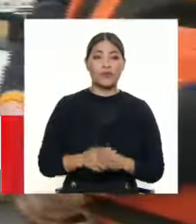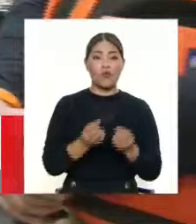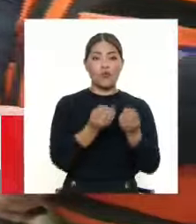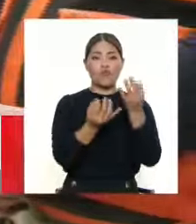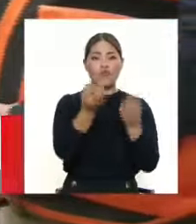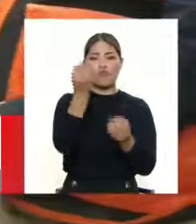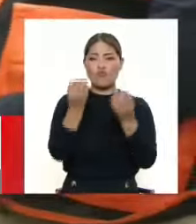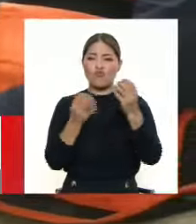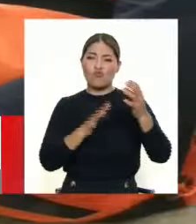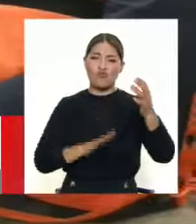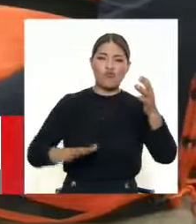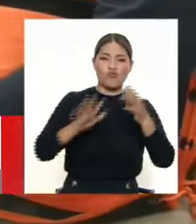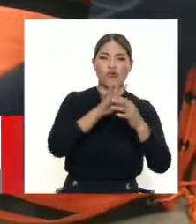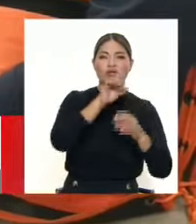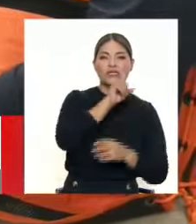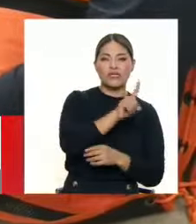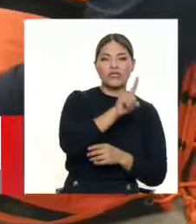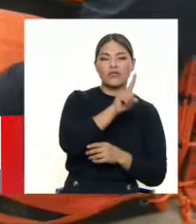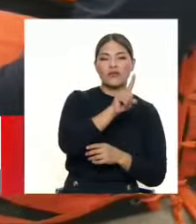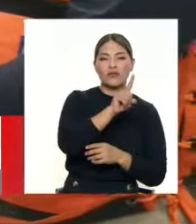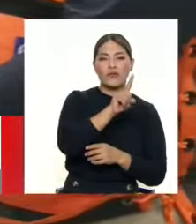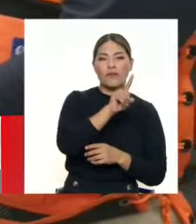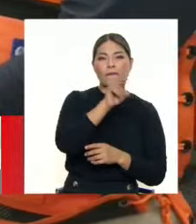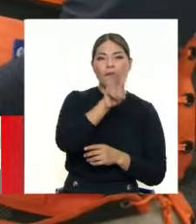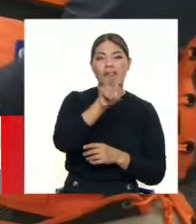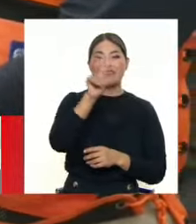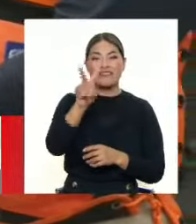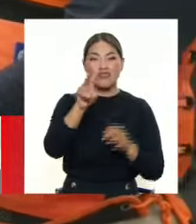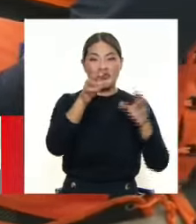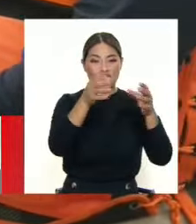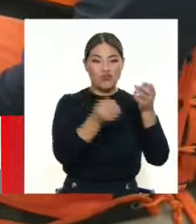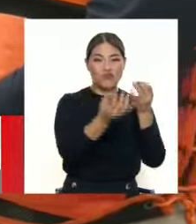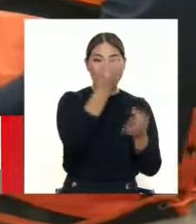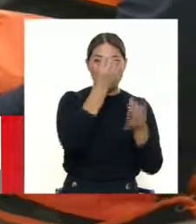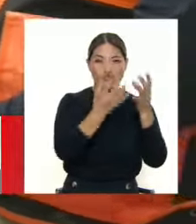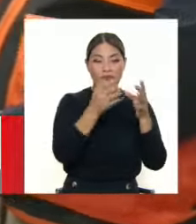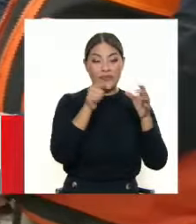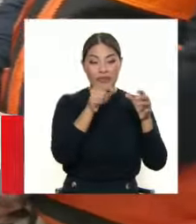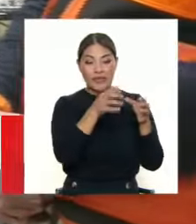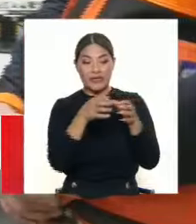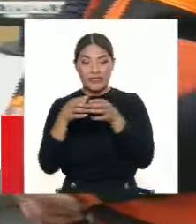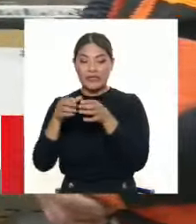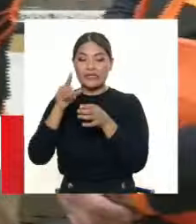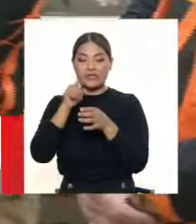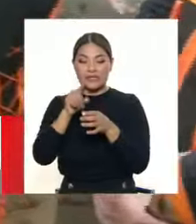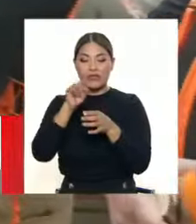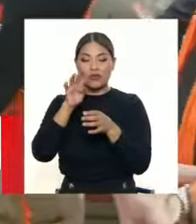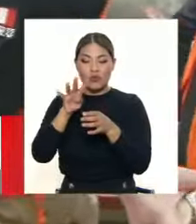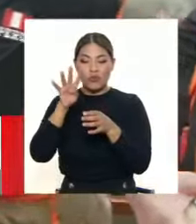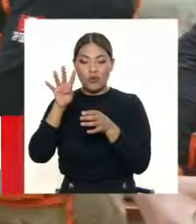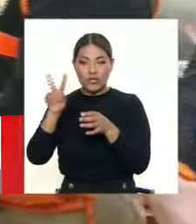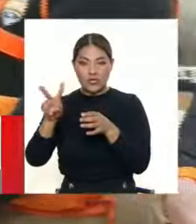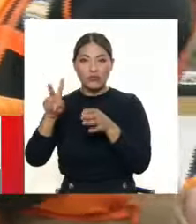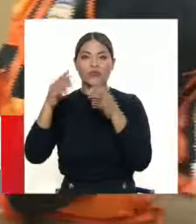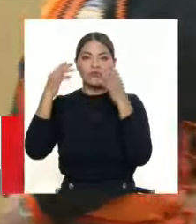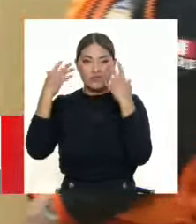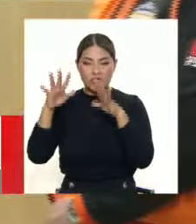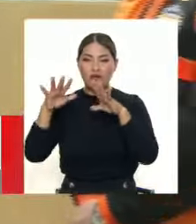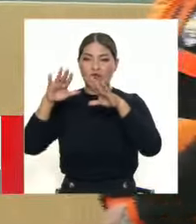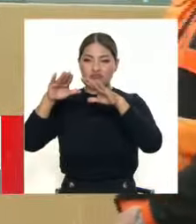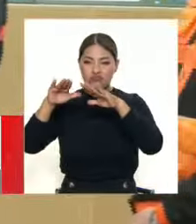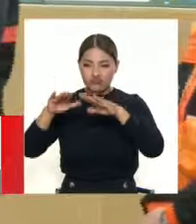forestales. De estos 222 incendios forestales, hemos extinguido 142. Más